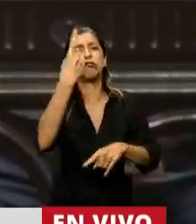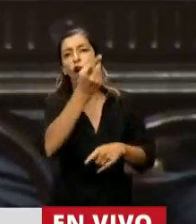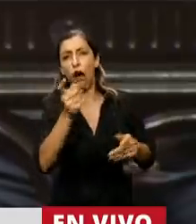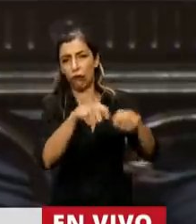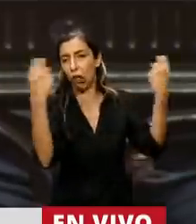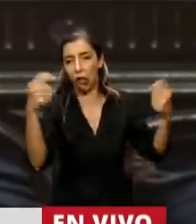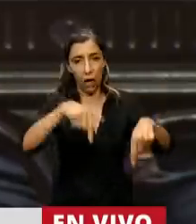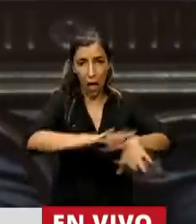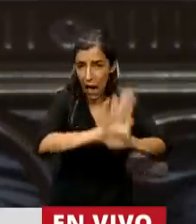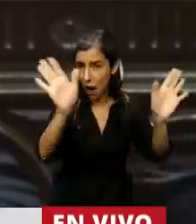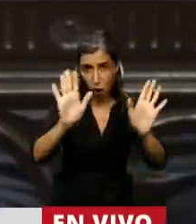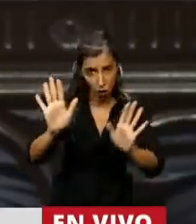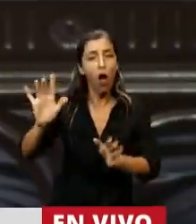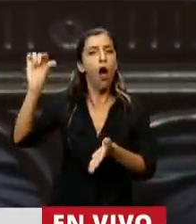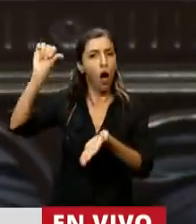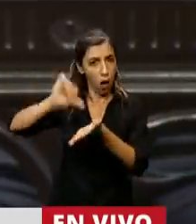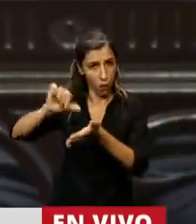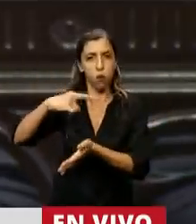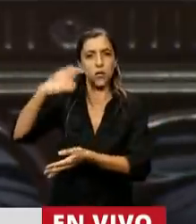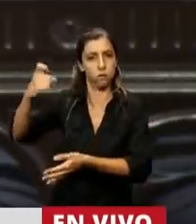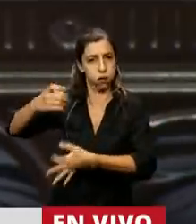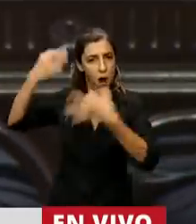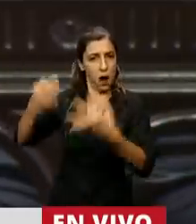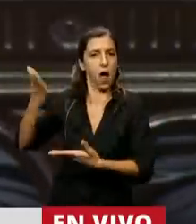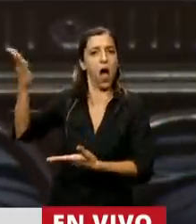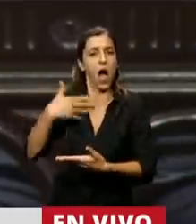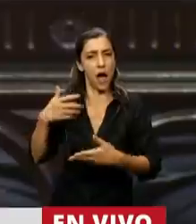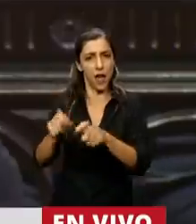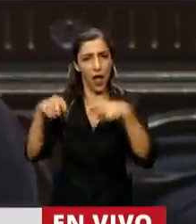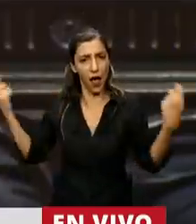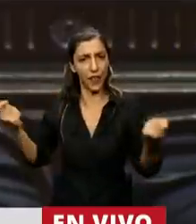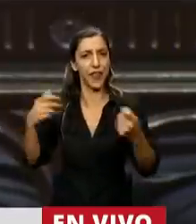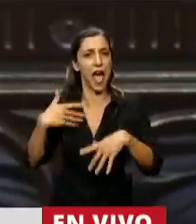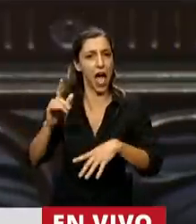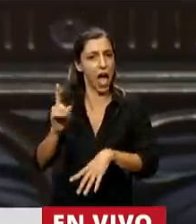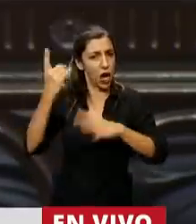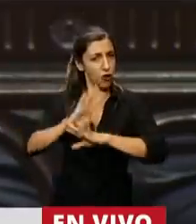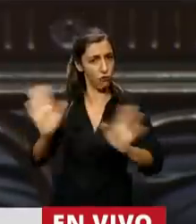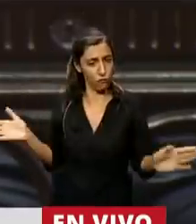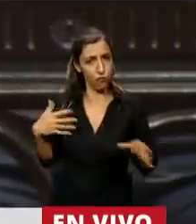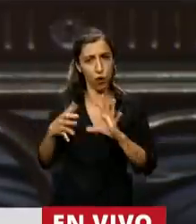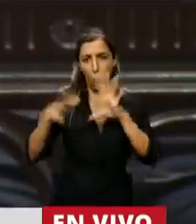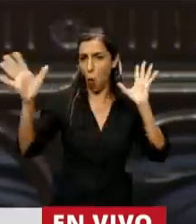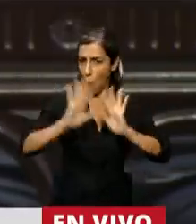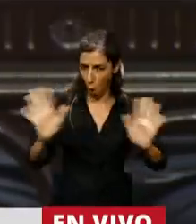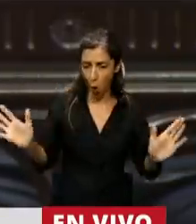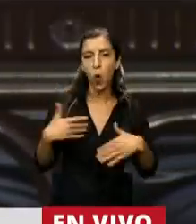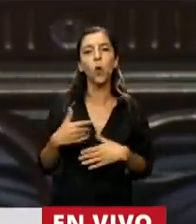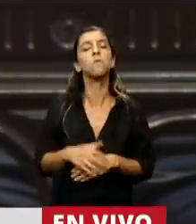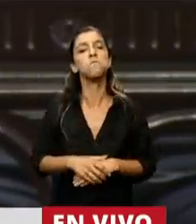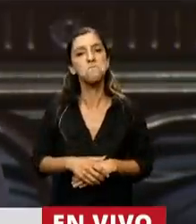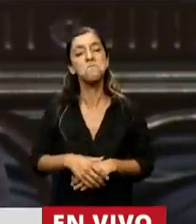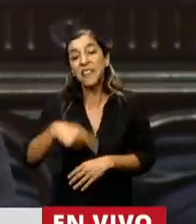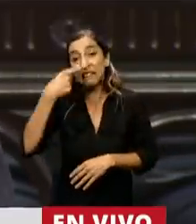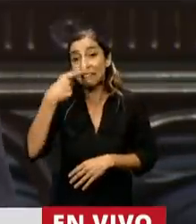no es el país de españa la república un diario independiente objetivo ya sola no está muy interesante justa este fin de